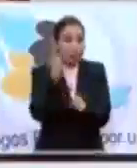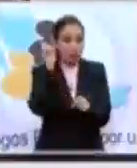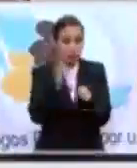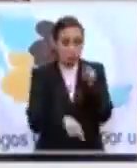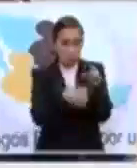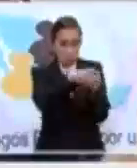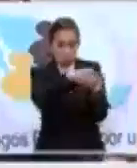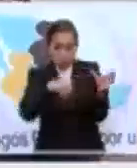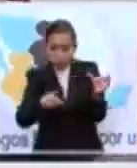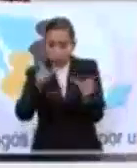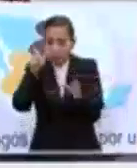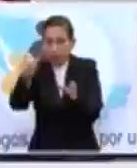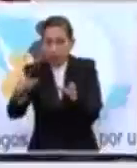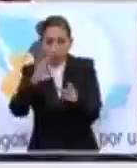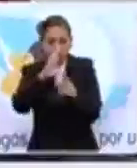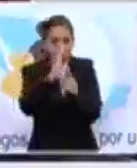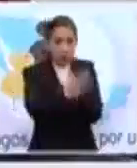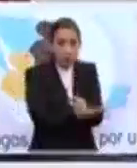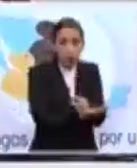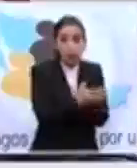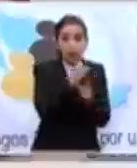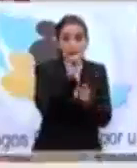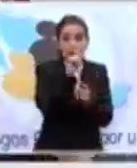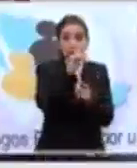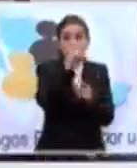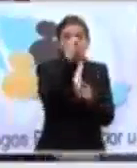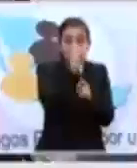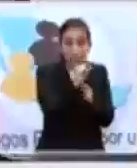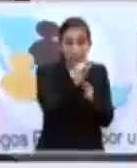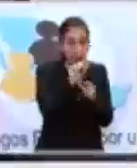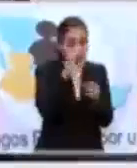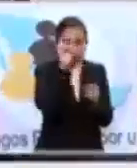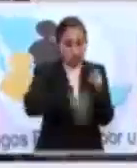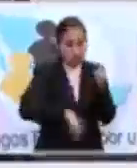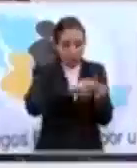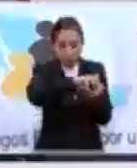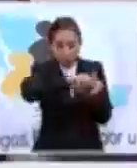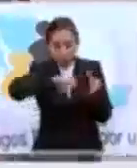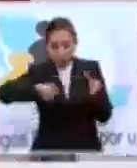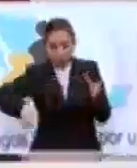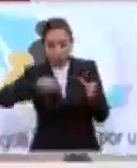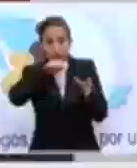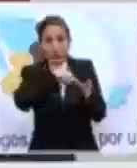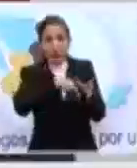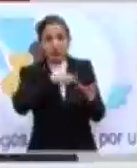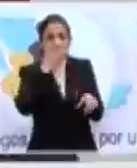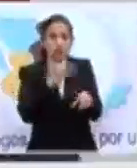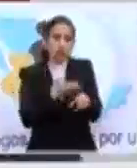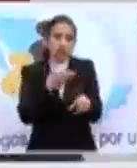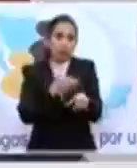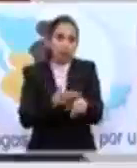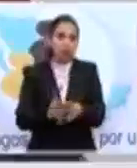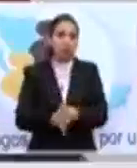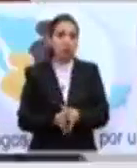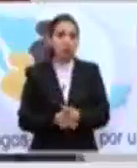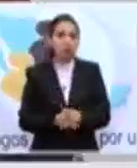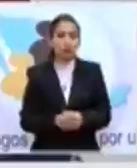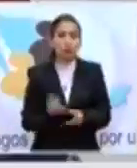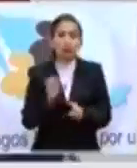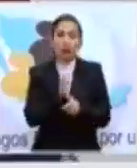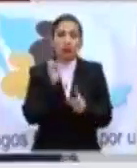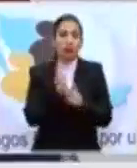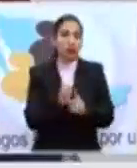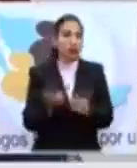salario de la Comisión de Salarios Mínimos, que ya se ha constituido en puras multas, ¿no? Entonces,